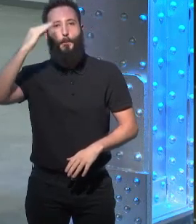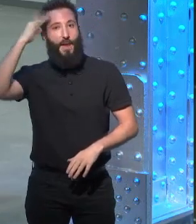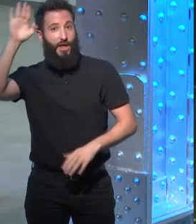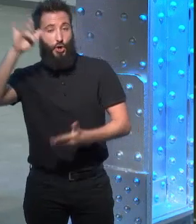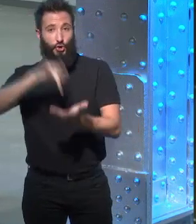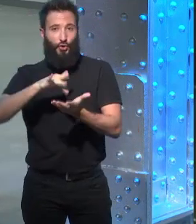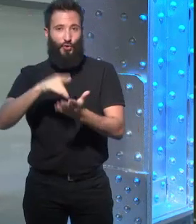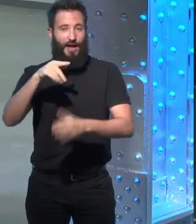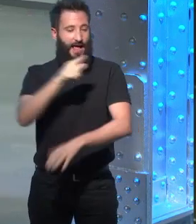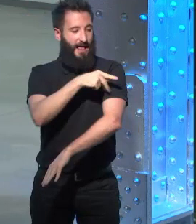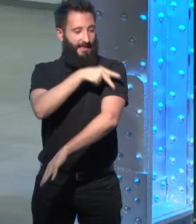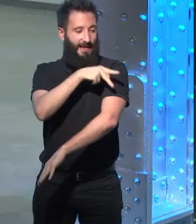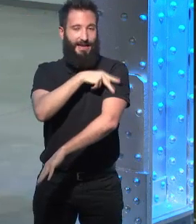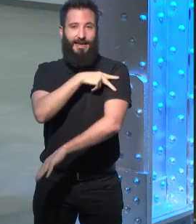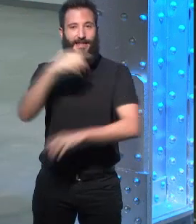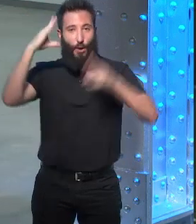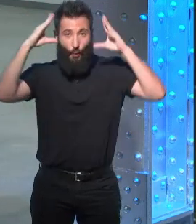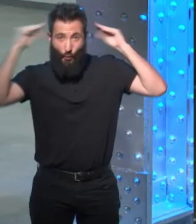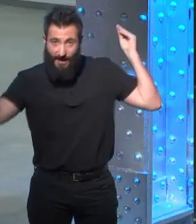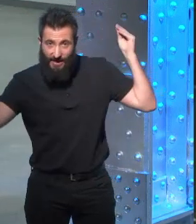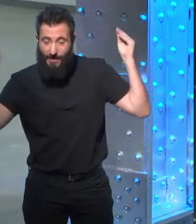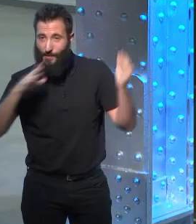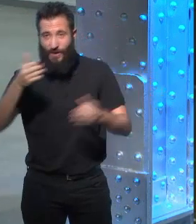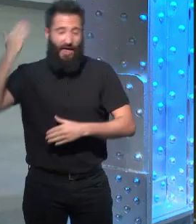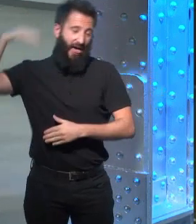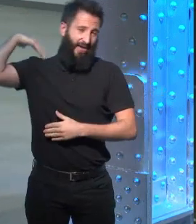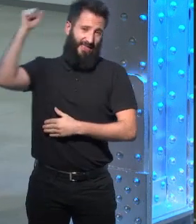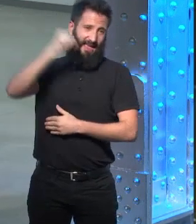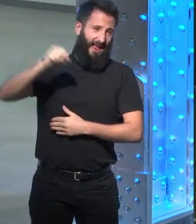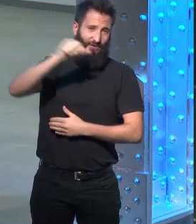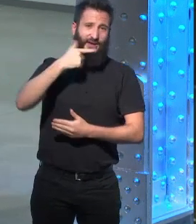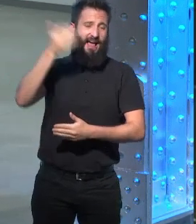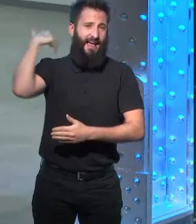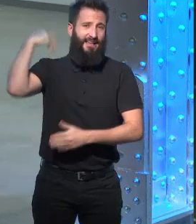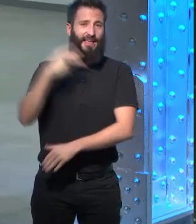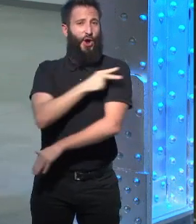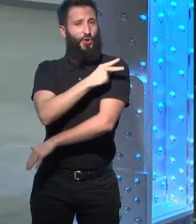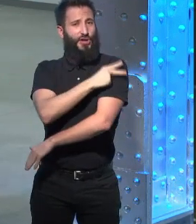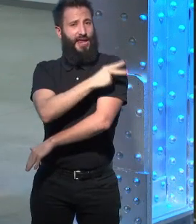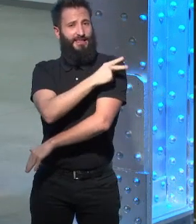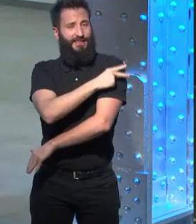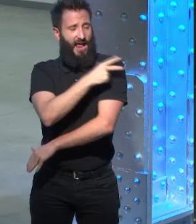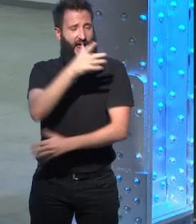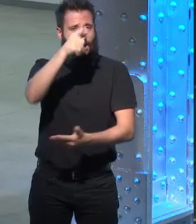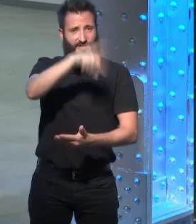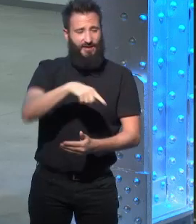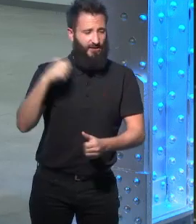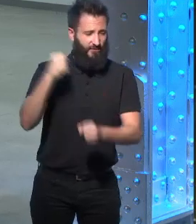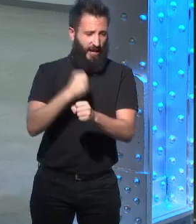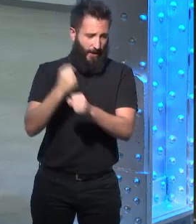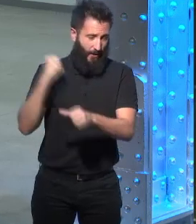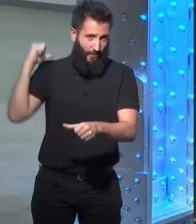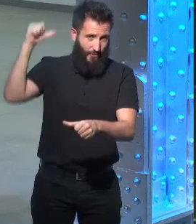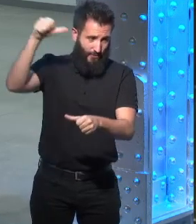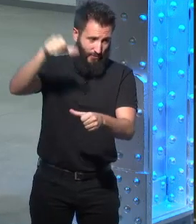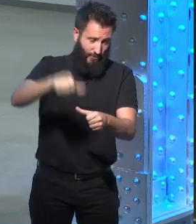jefe de delitos telemáticos de la Guardia Civil hace ya muchos años. Teniente coronel, que lleva usted ya, o tú llevas trabajando